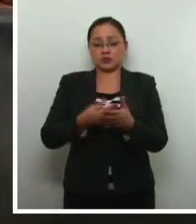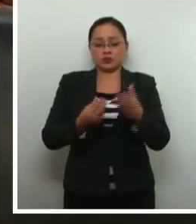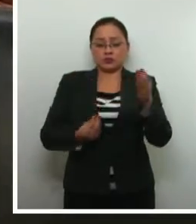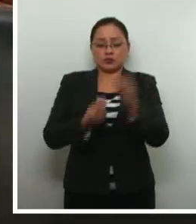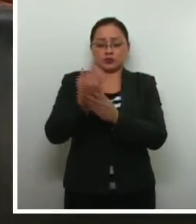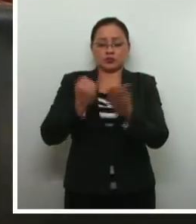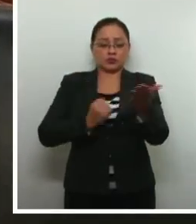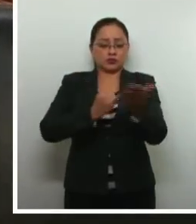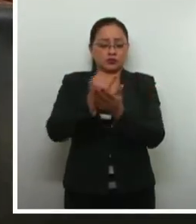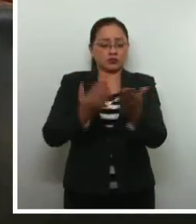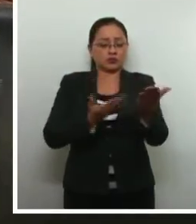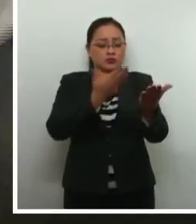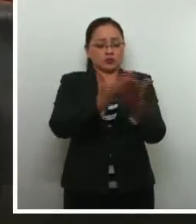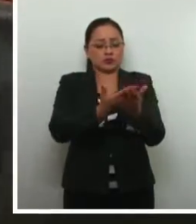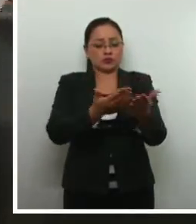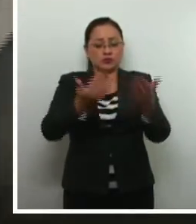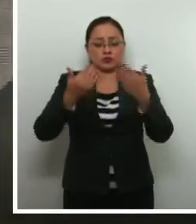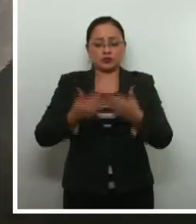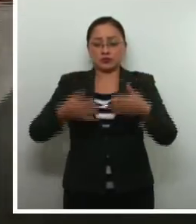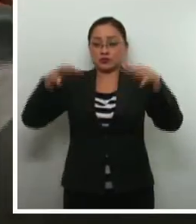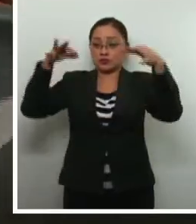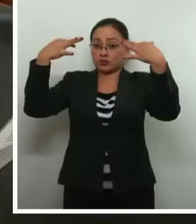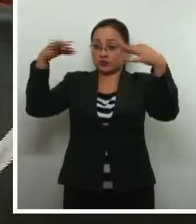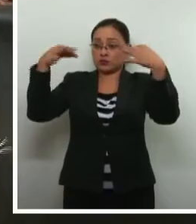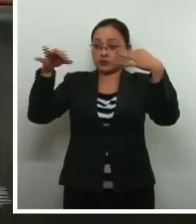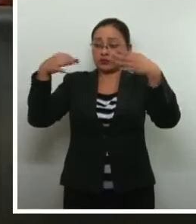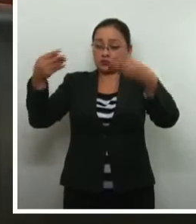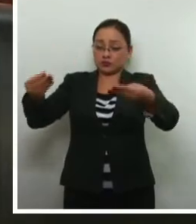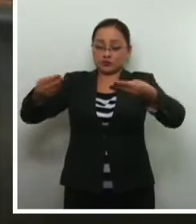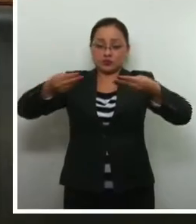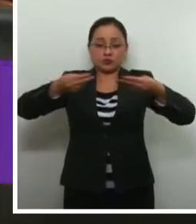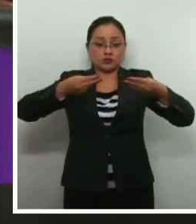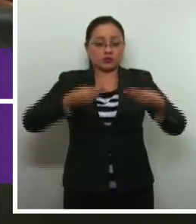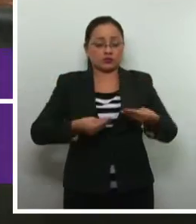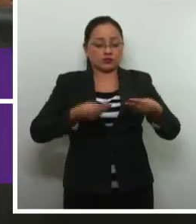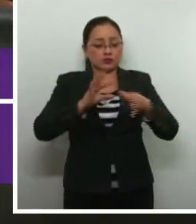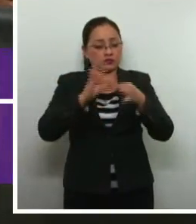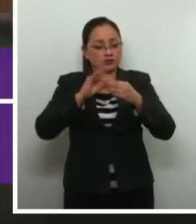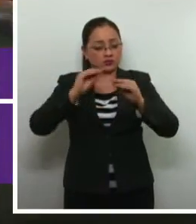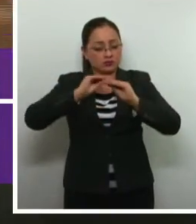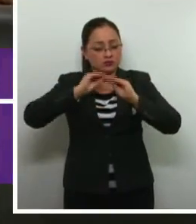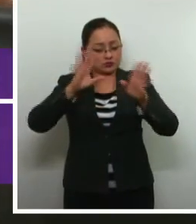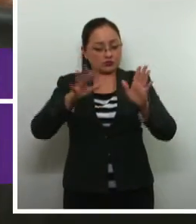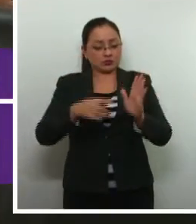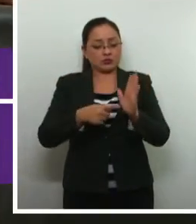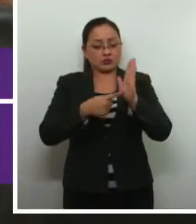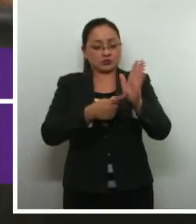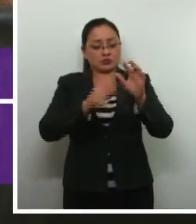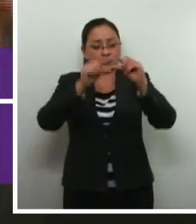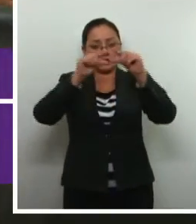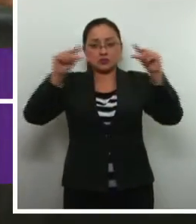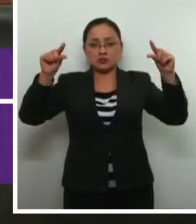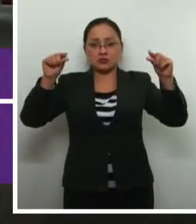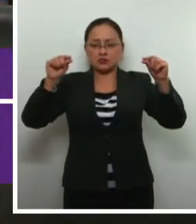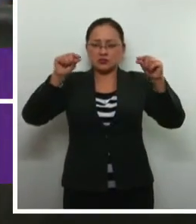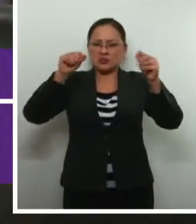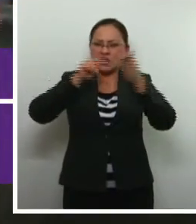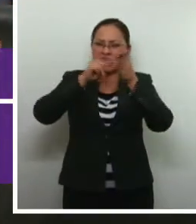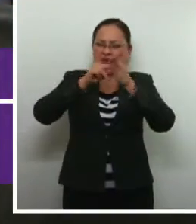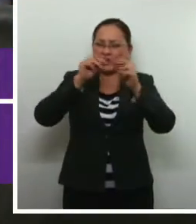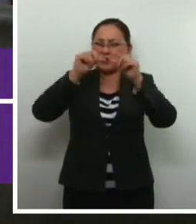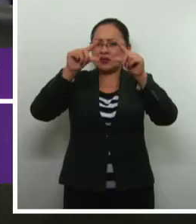dictamen, que en el documento que se nos entregó es muy clara y está en negritas cuáles fueron